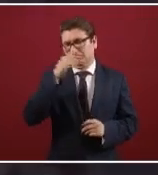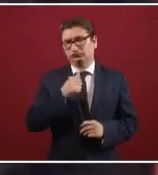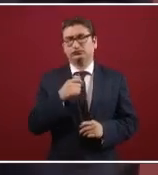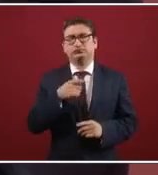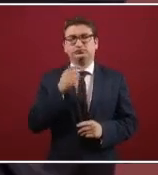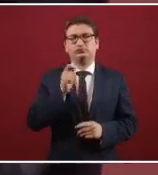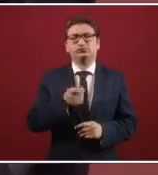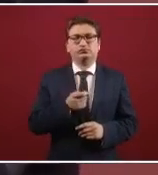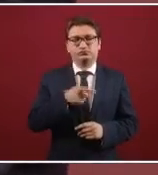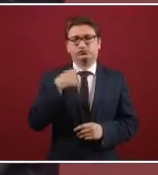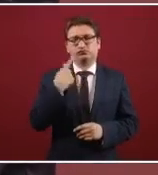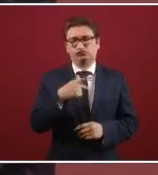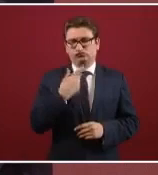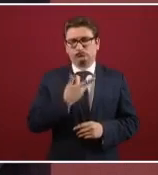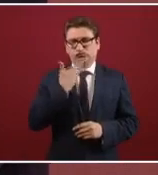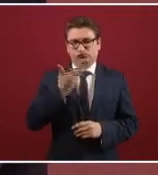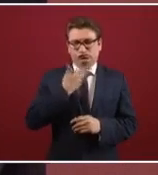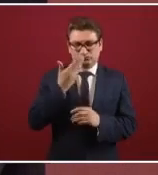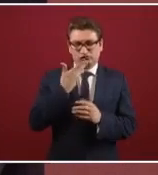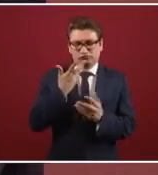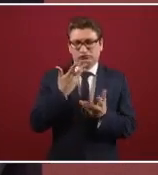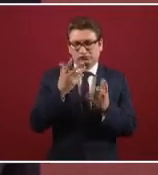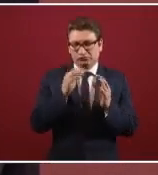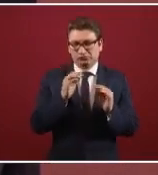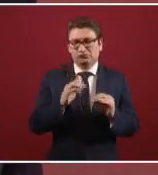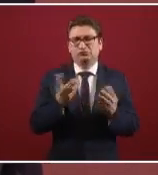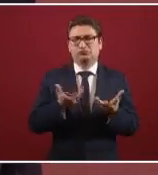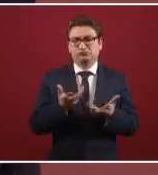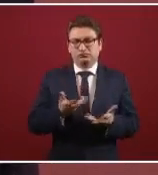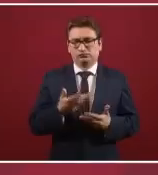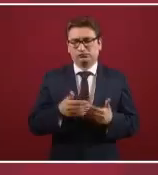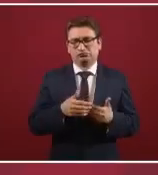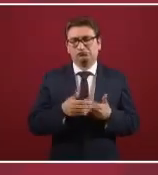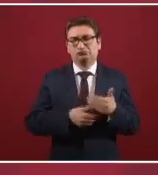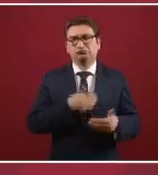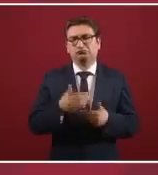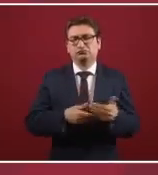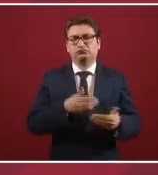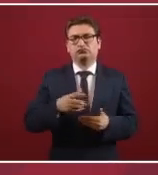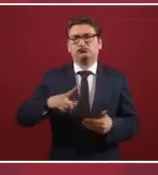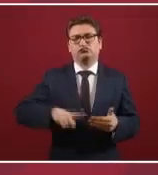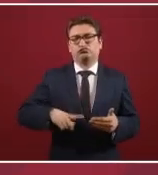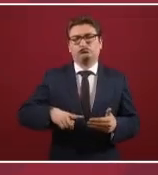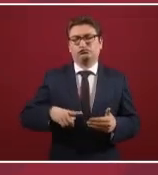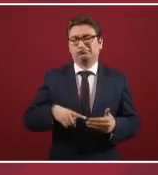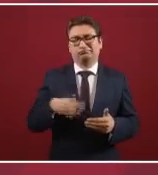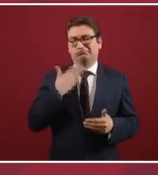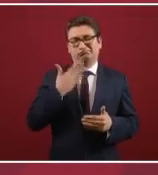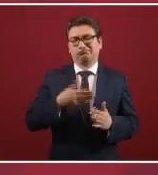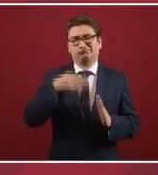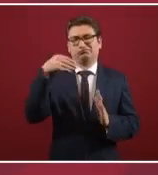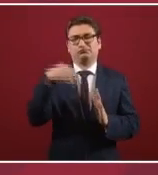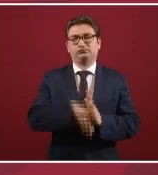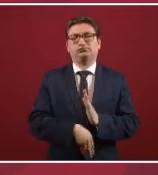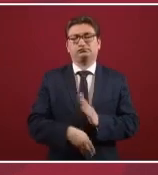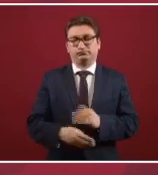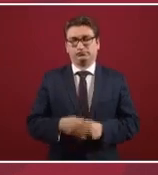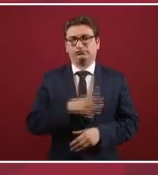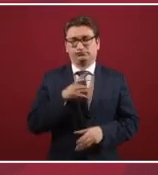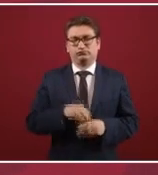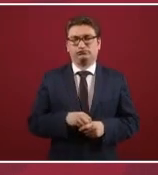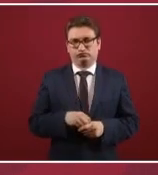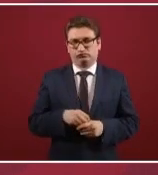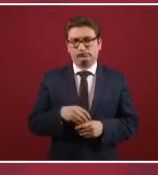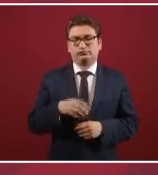es que esa política resultó un rotundo fracaso para el país todo el